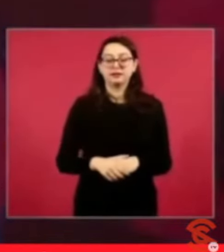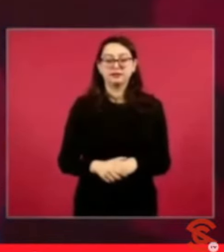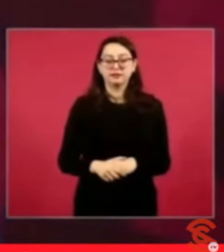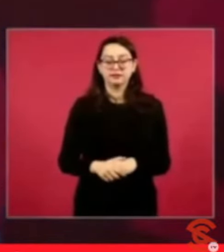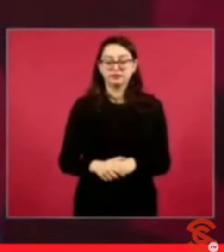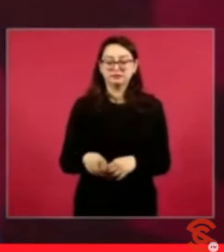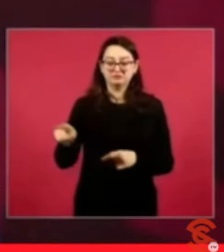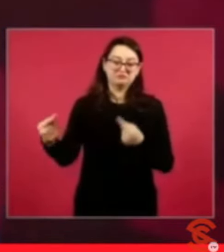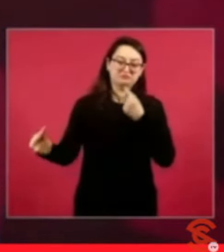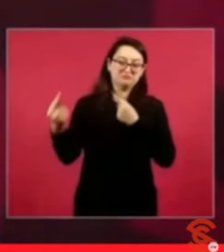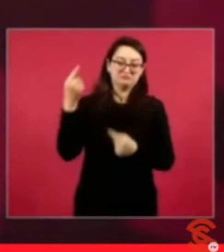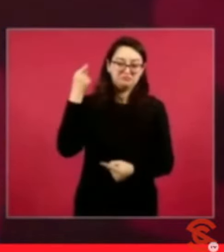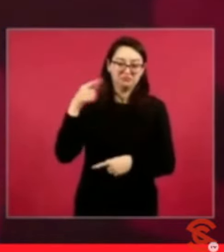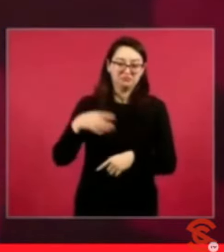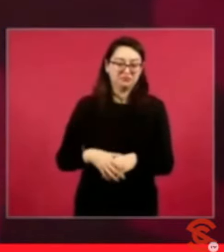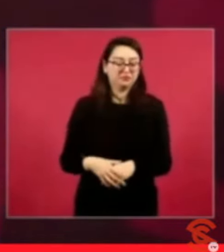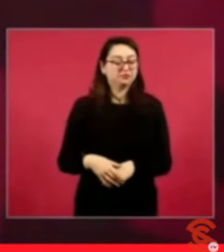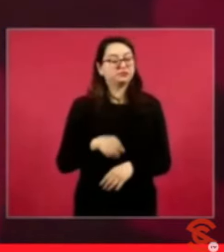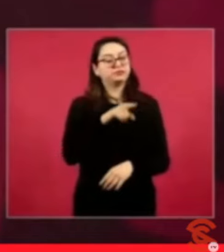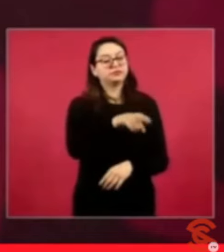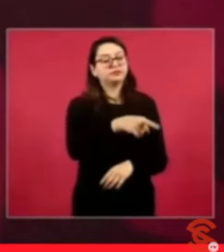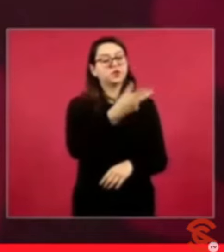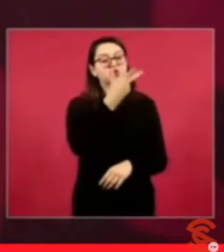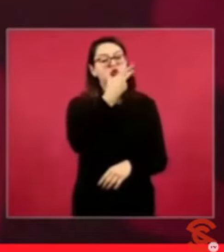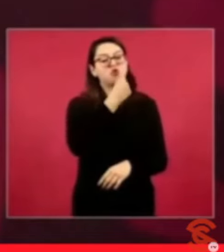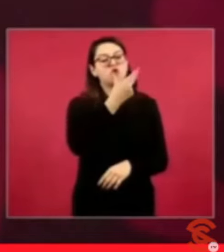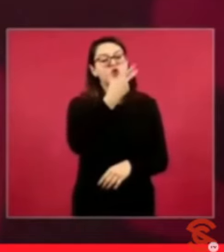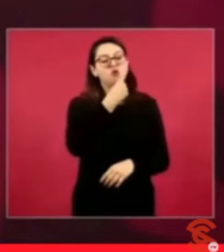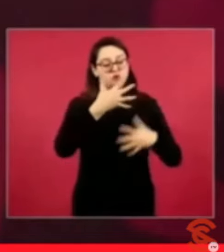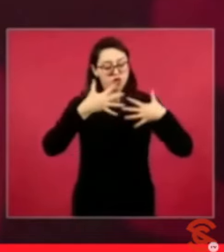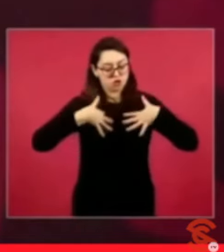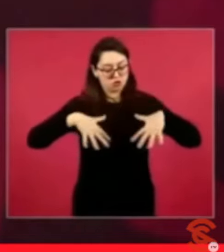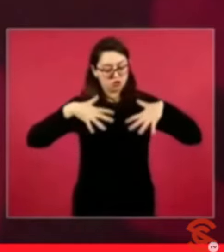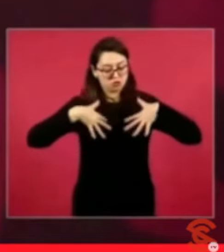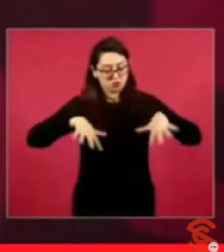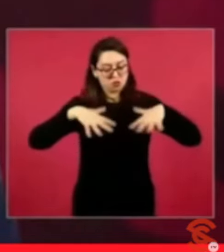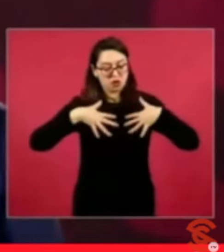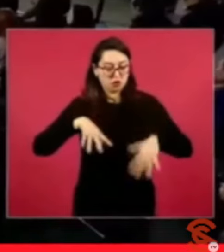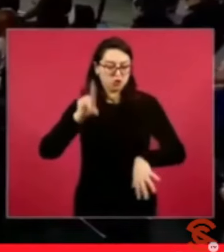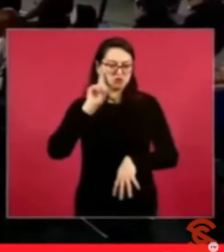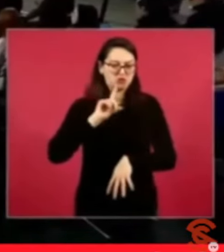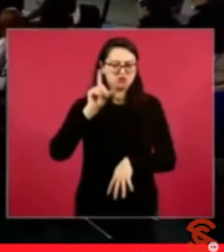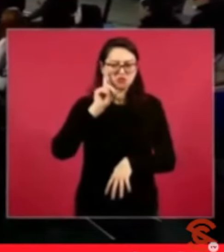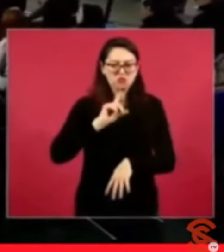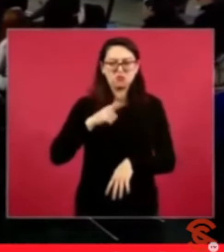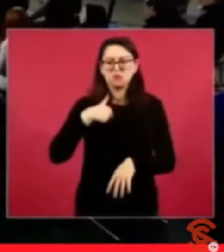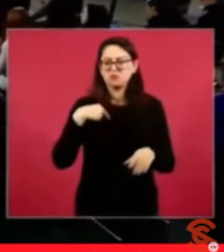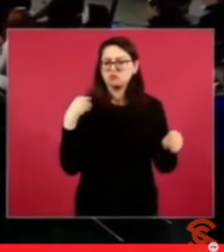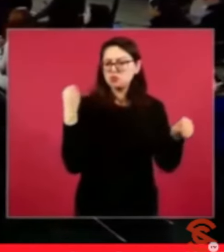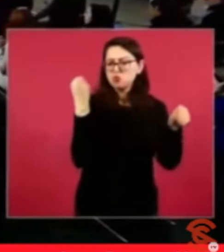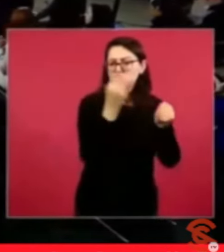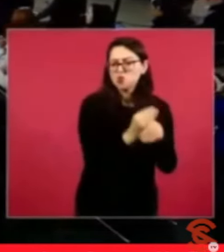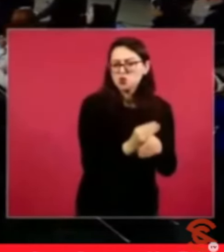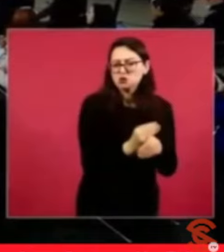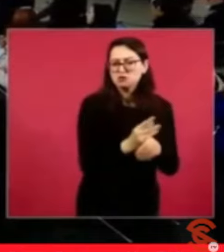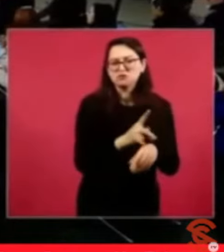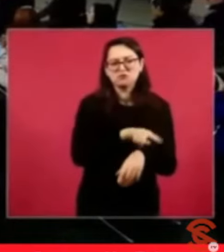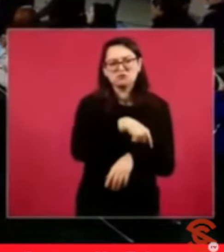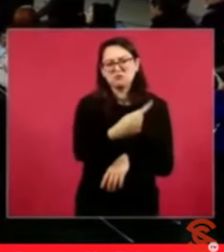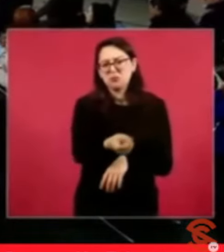de de mujer yo beso a los hombres y me